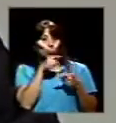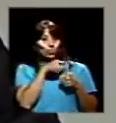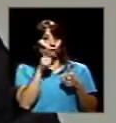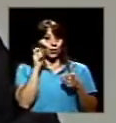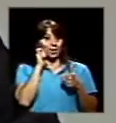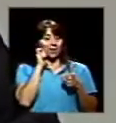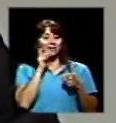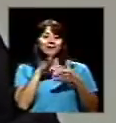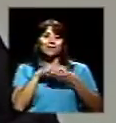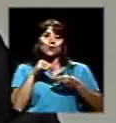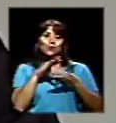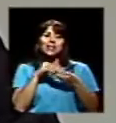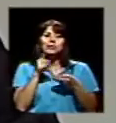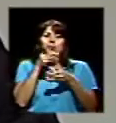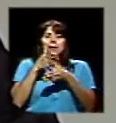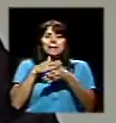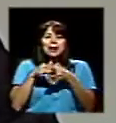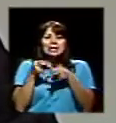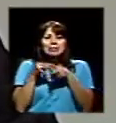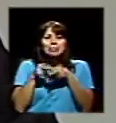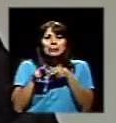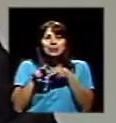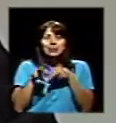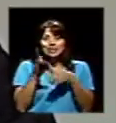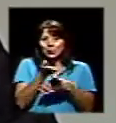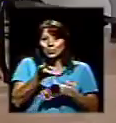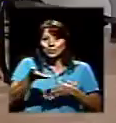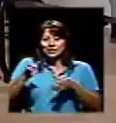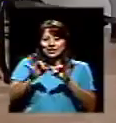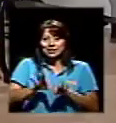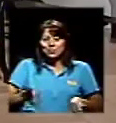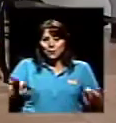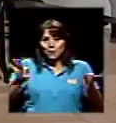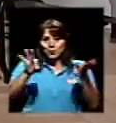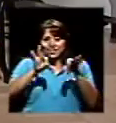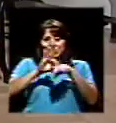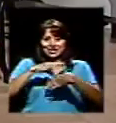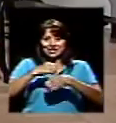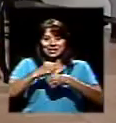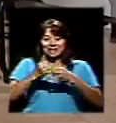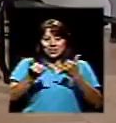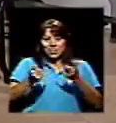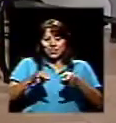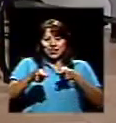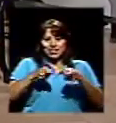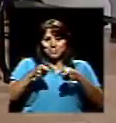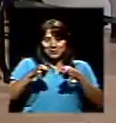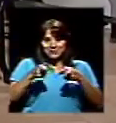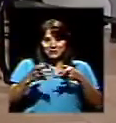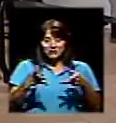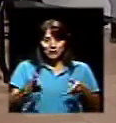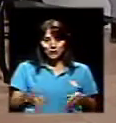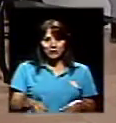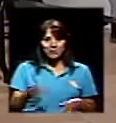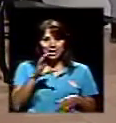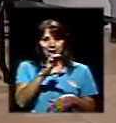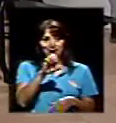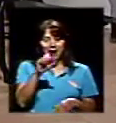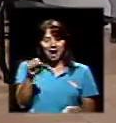cosas importantes que está haciendo esta administración. Por favor. Sí, en realidad,